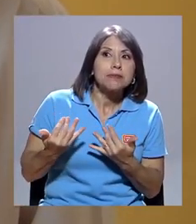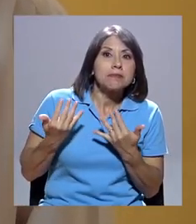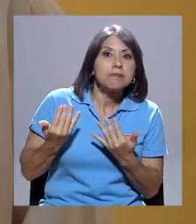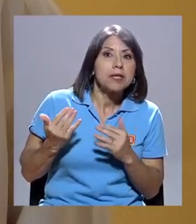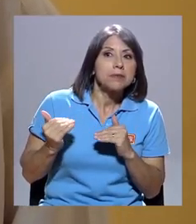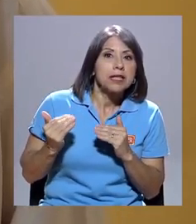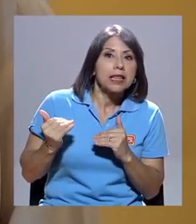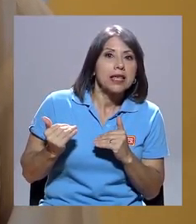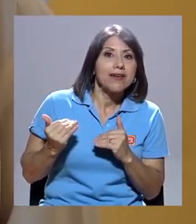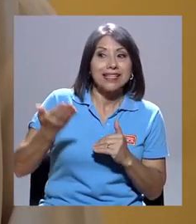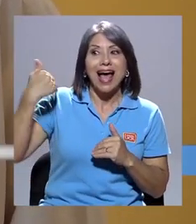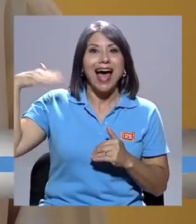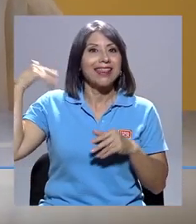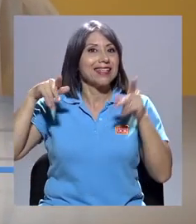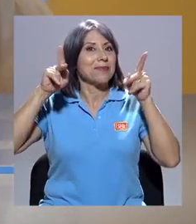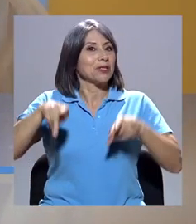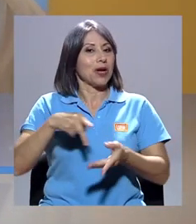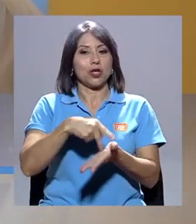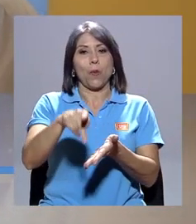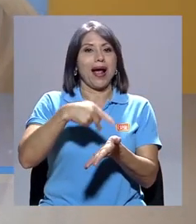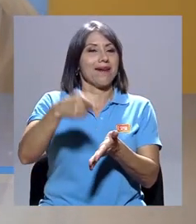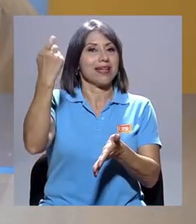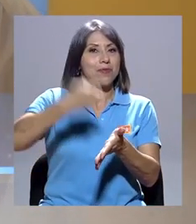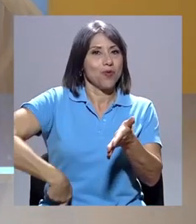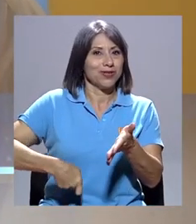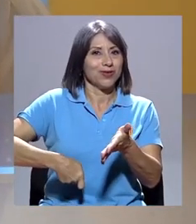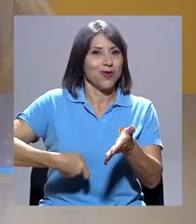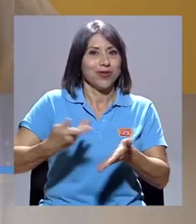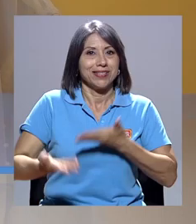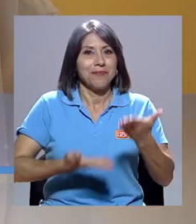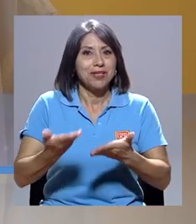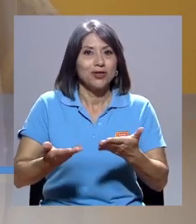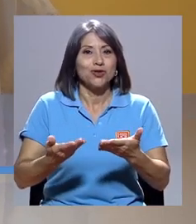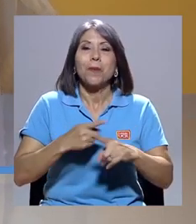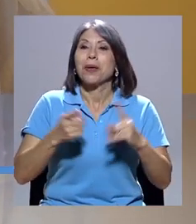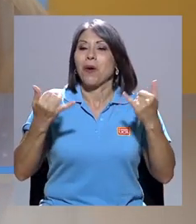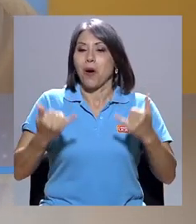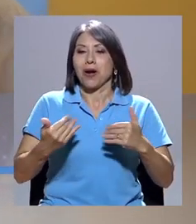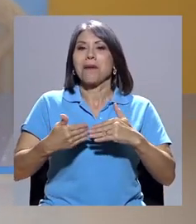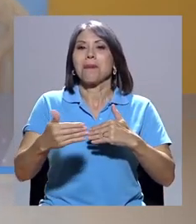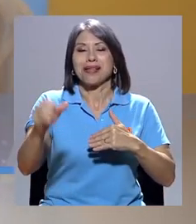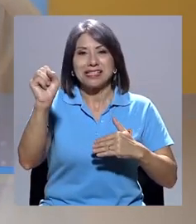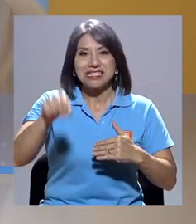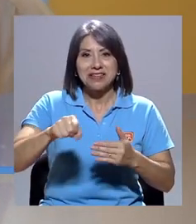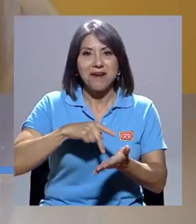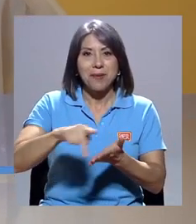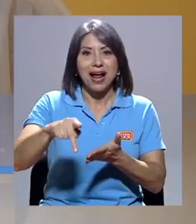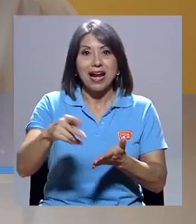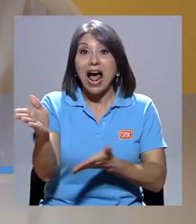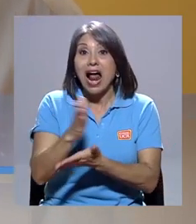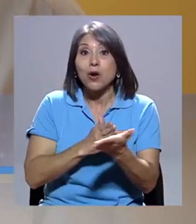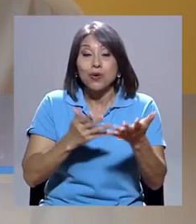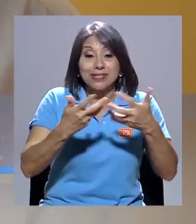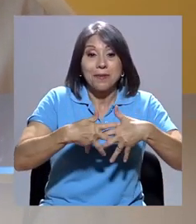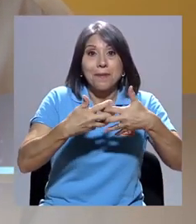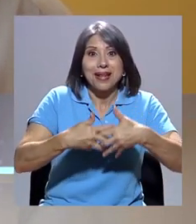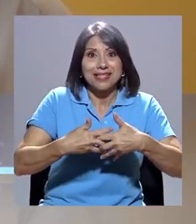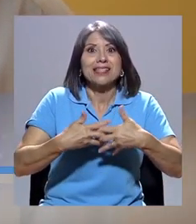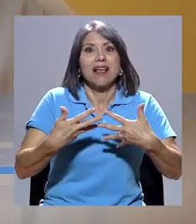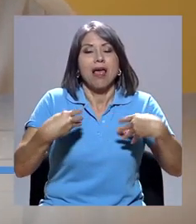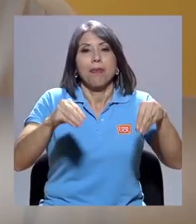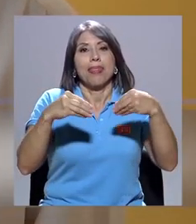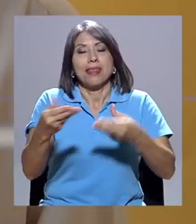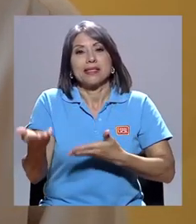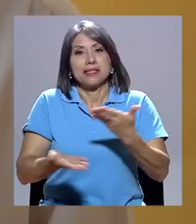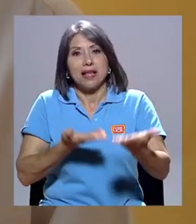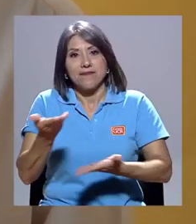el impuesto por muchos de los servicios y ahora lo van a pagar. Y muchas de las microempresas se han destinado al sector servicios. Entonces lo que vemos ahí